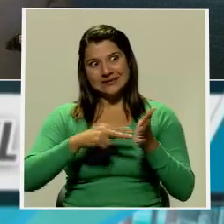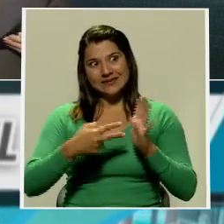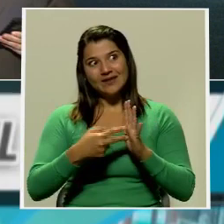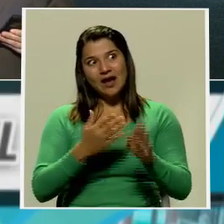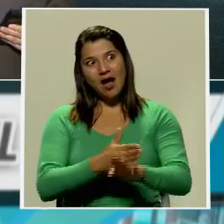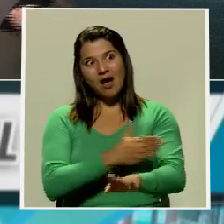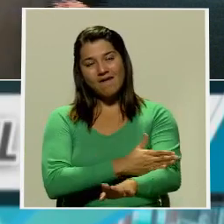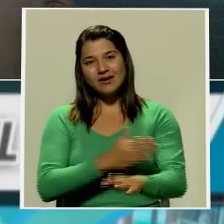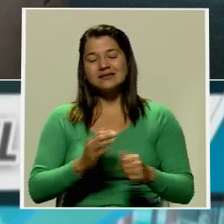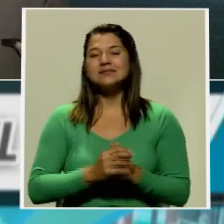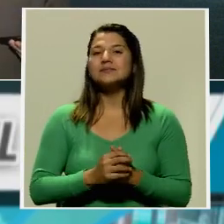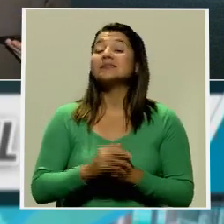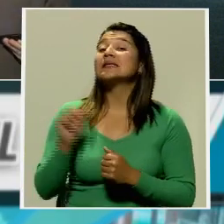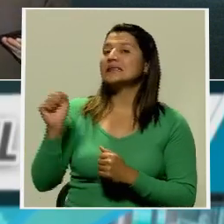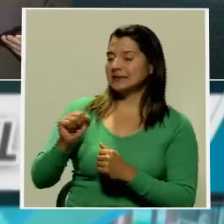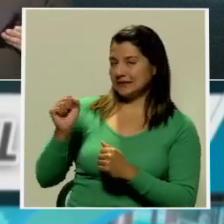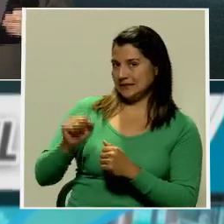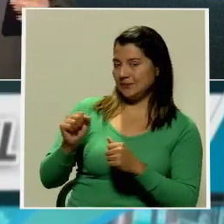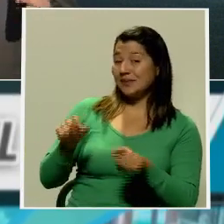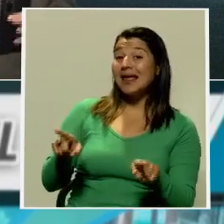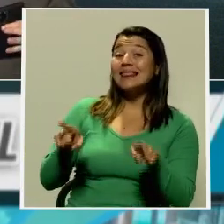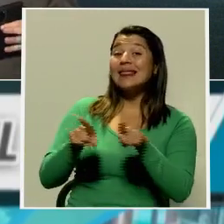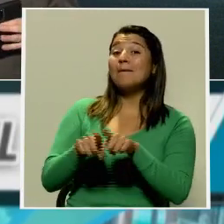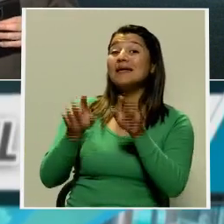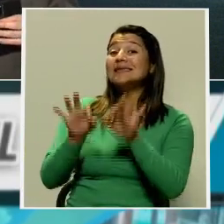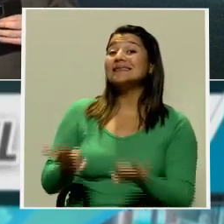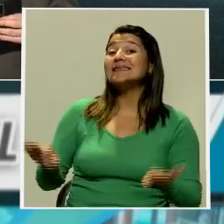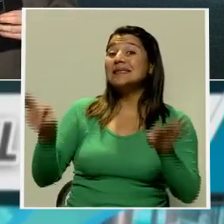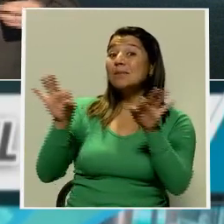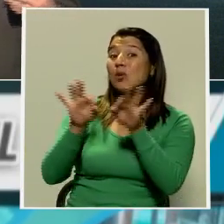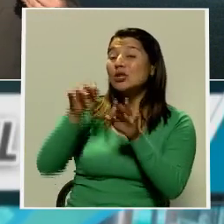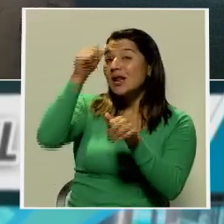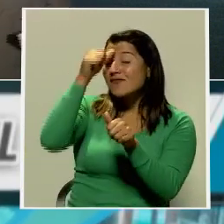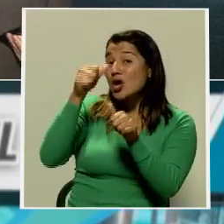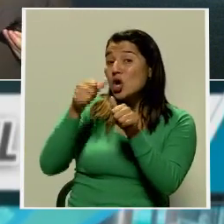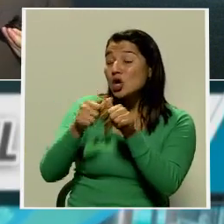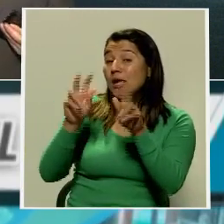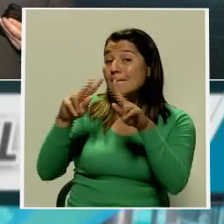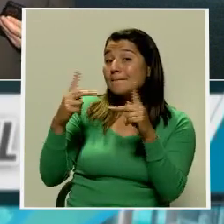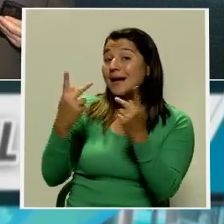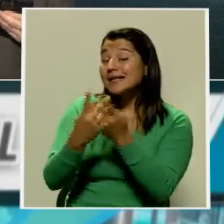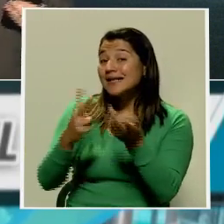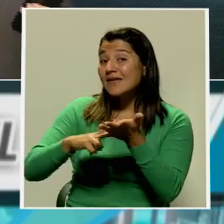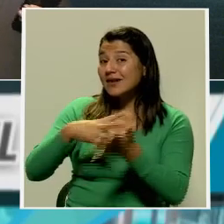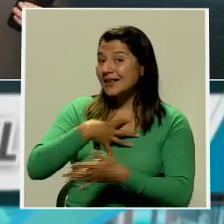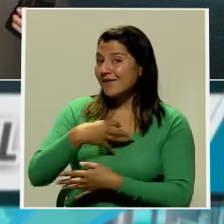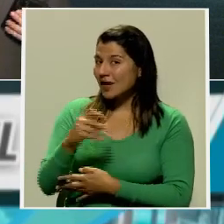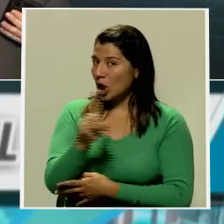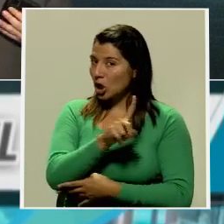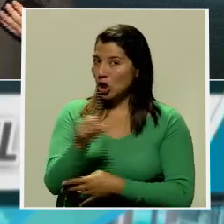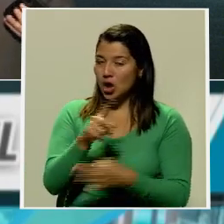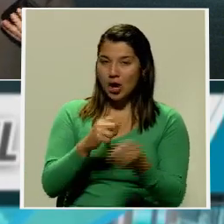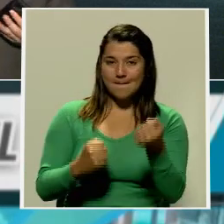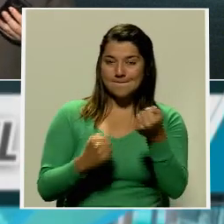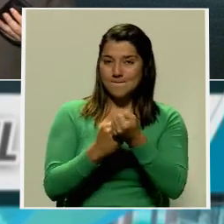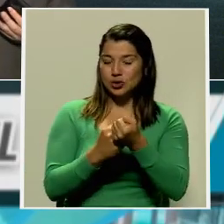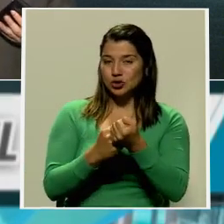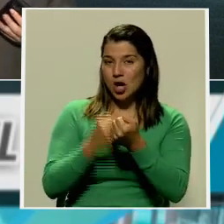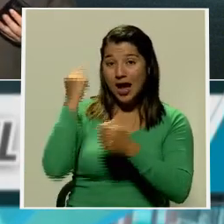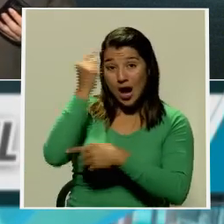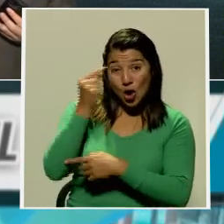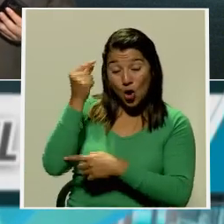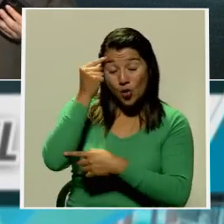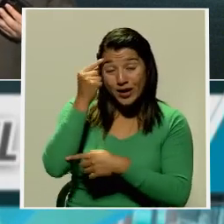Así es, bueno, también es importante recordar que Liberación tampoco apoyó al gobierno cuando se dio